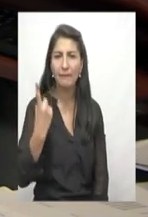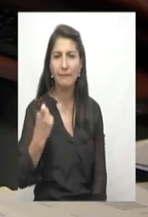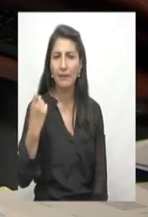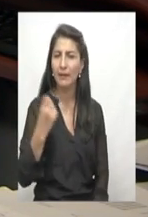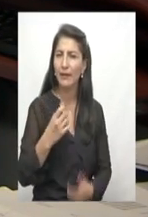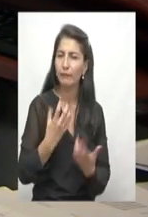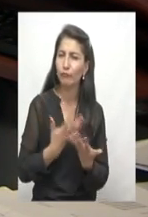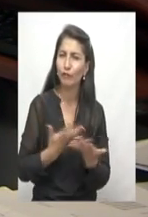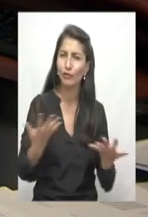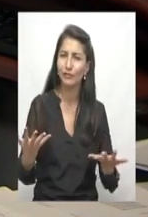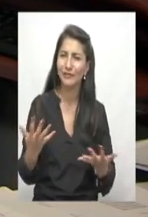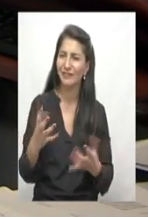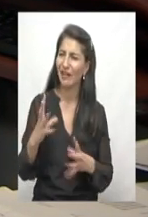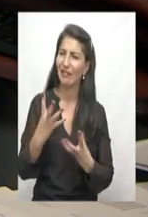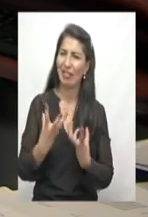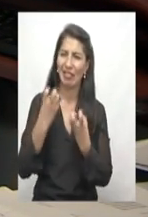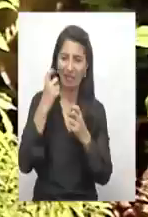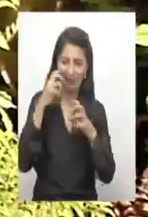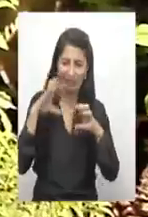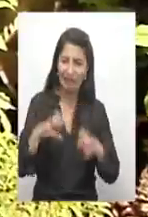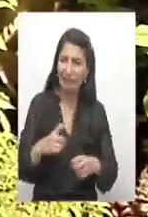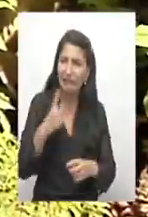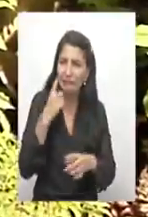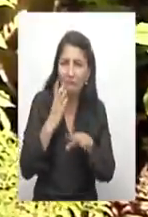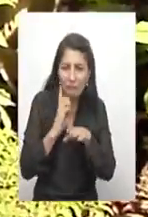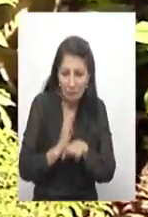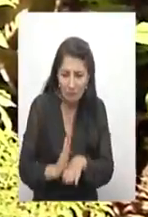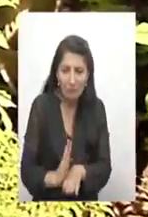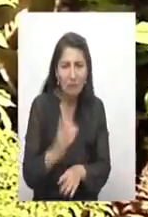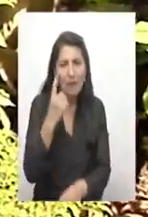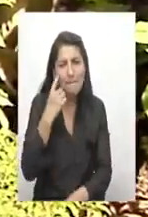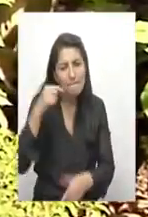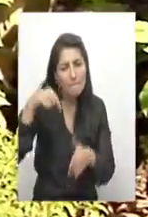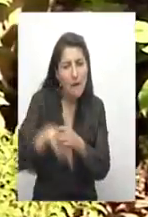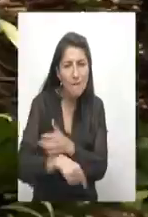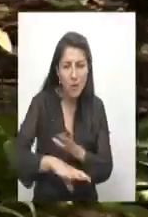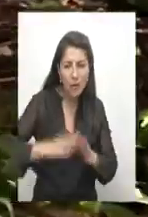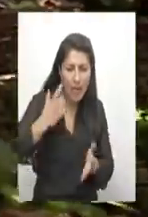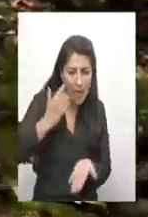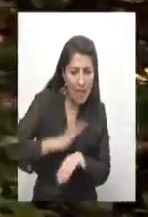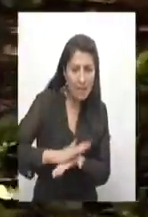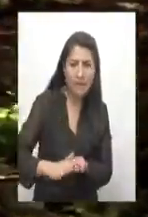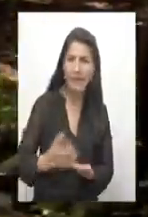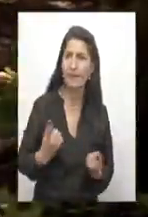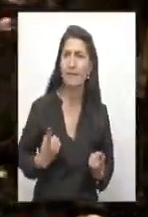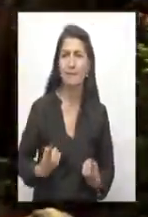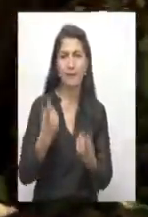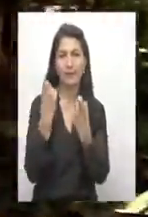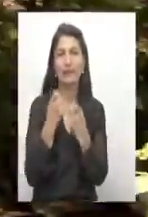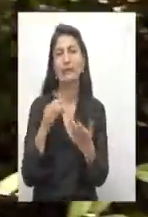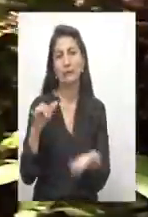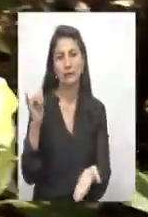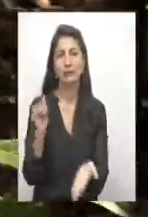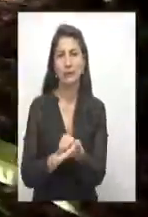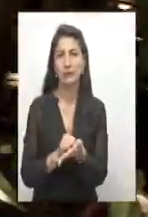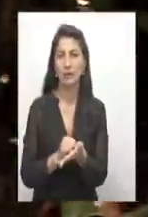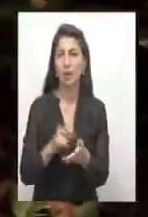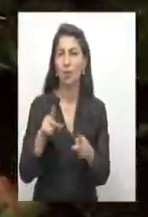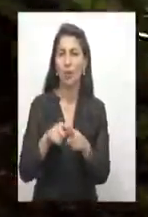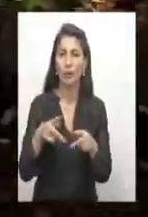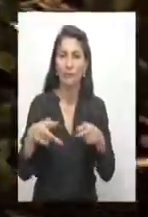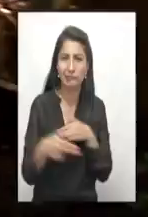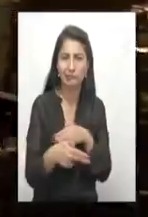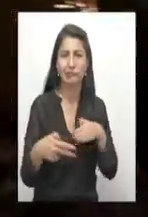condiciones realmente deplorables, y ello pues ha supuesto unas